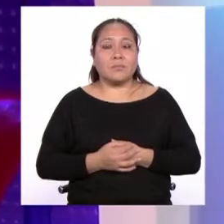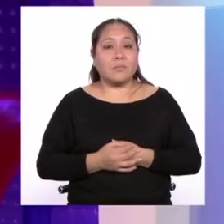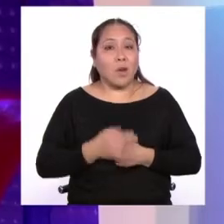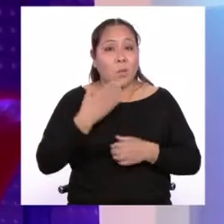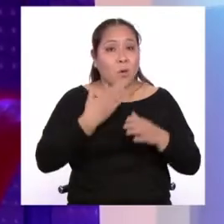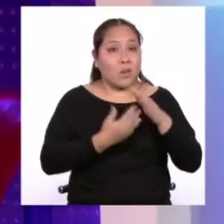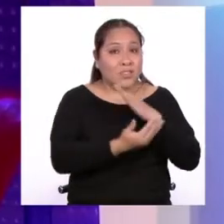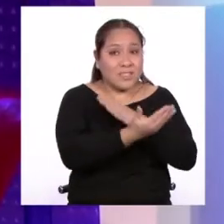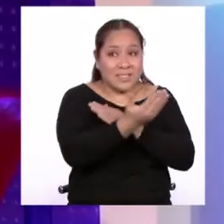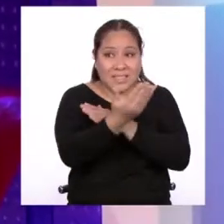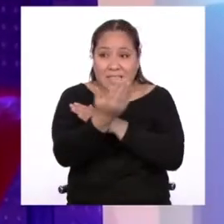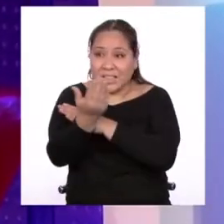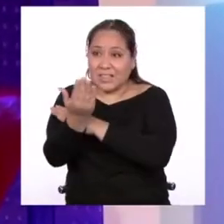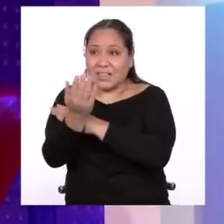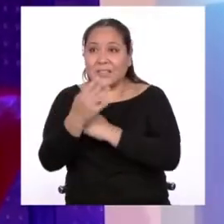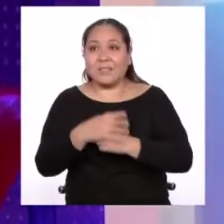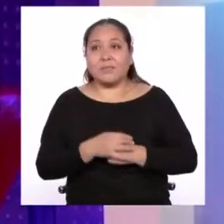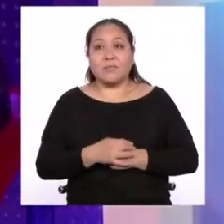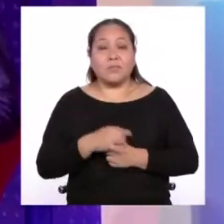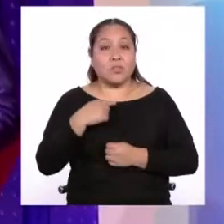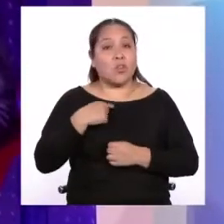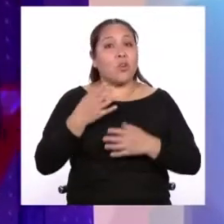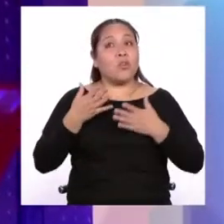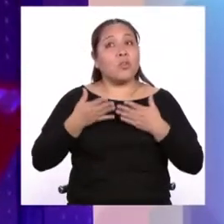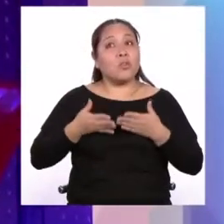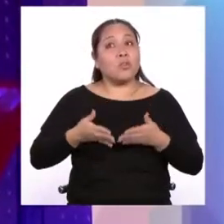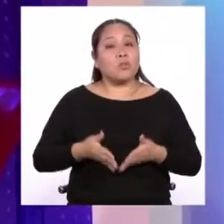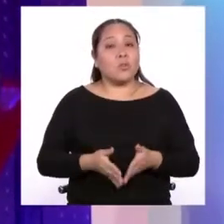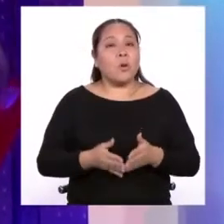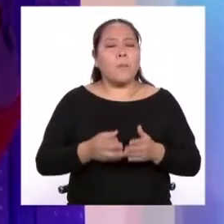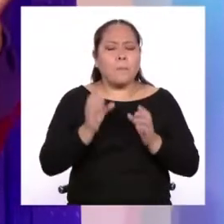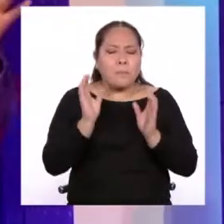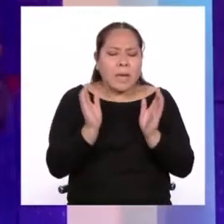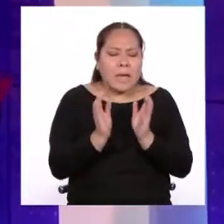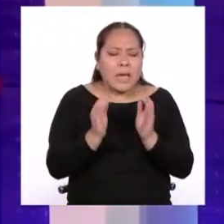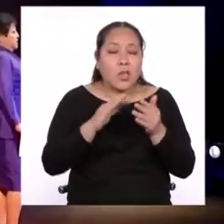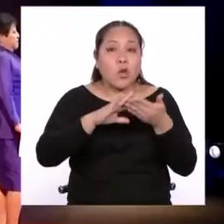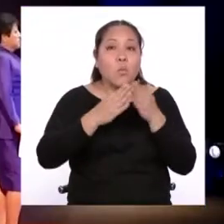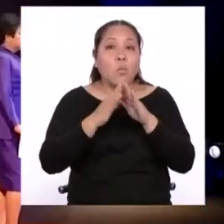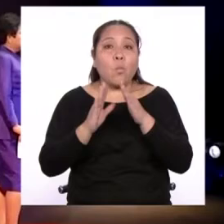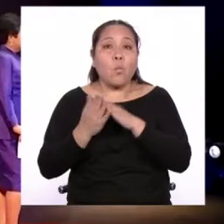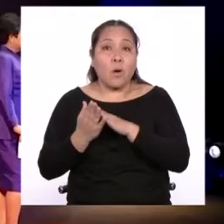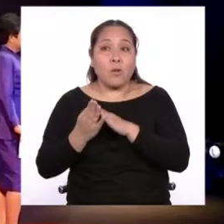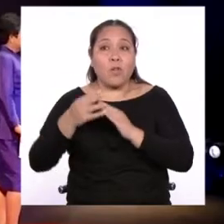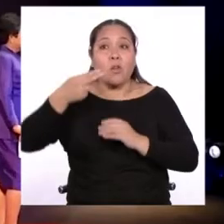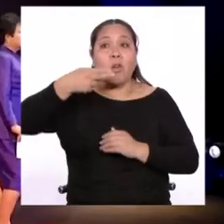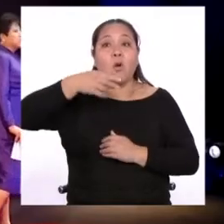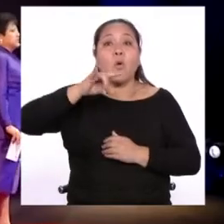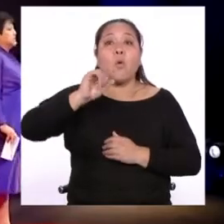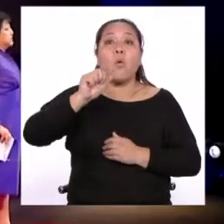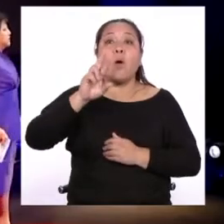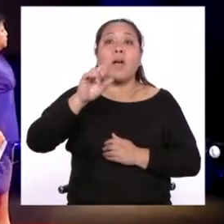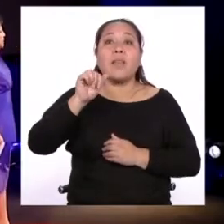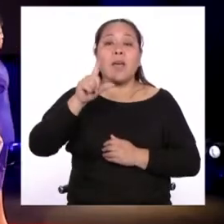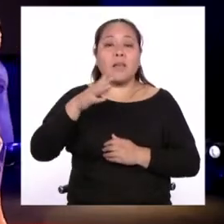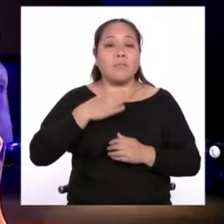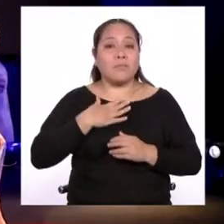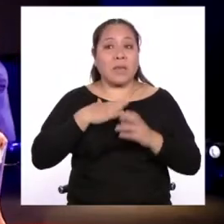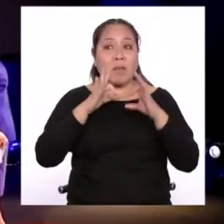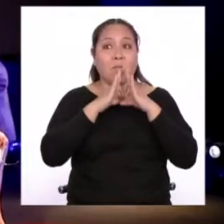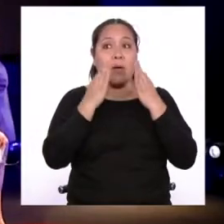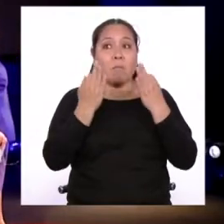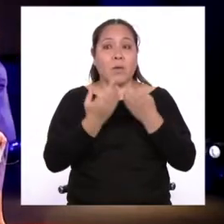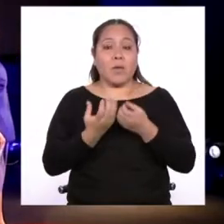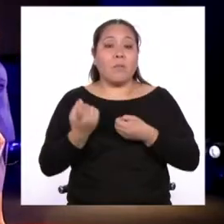Buenos días a todos. Nací en un pequeño pueblo de la Sierra de Guaral. Mi familia pertenecía a la población